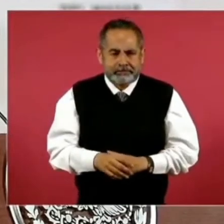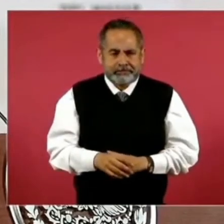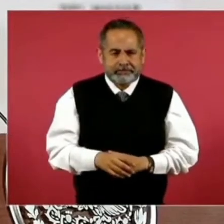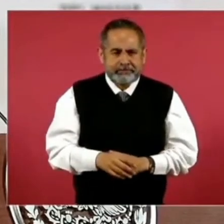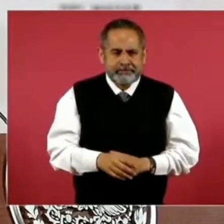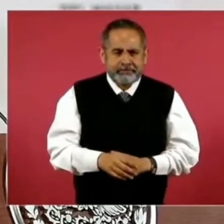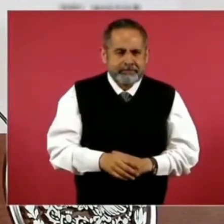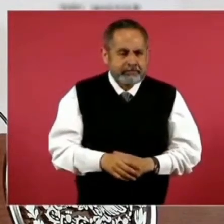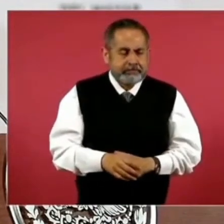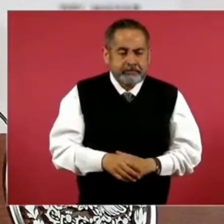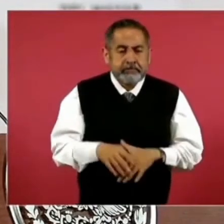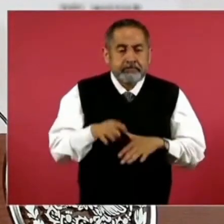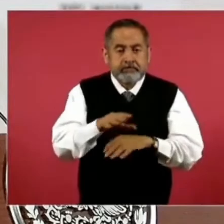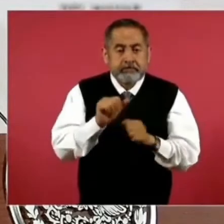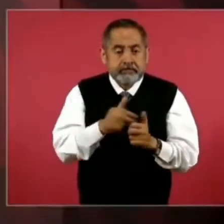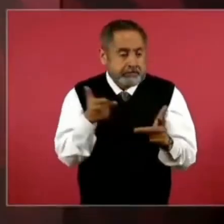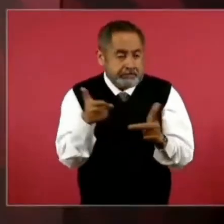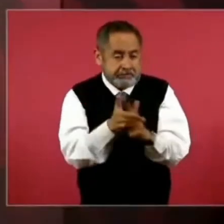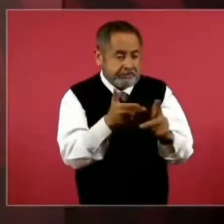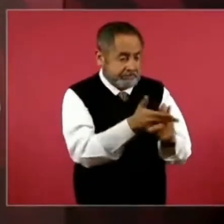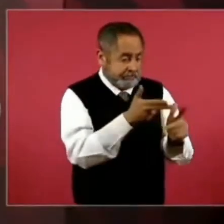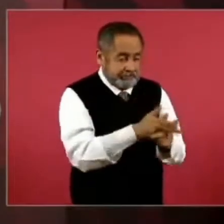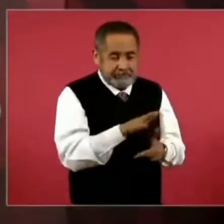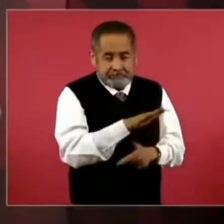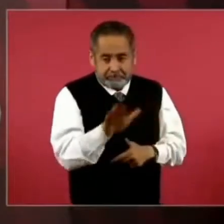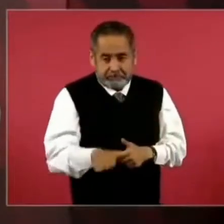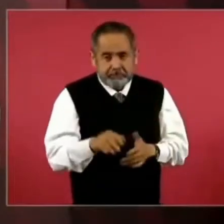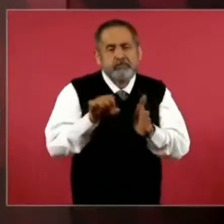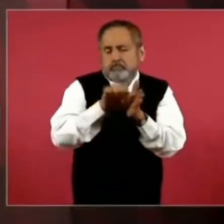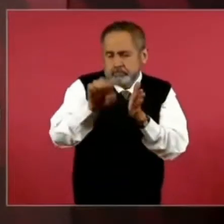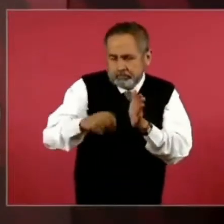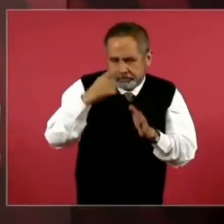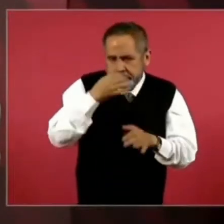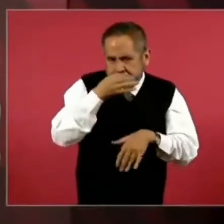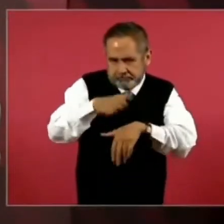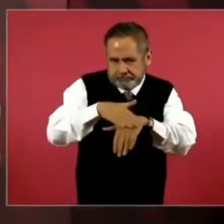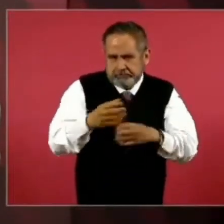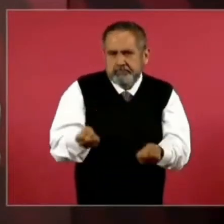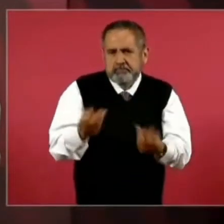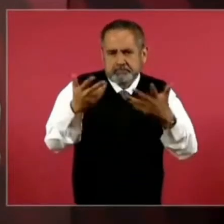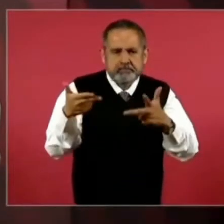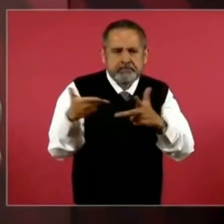En homicidios, por ejemplo,